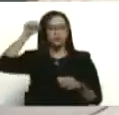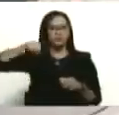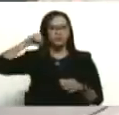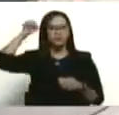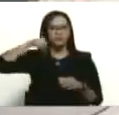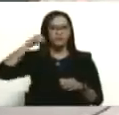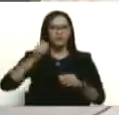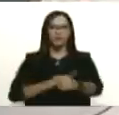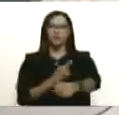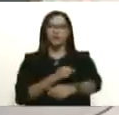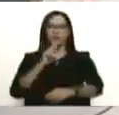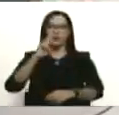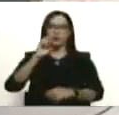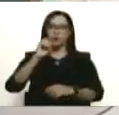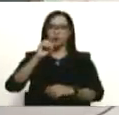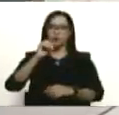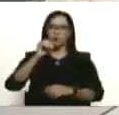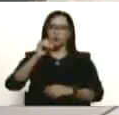hermanos Rodríguez,